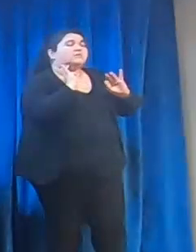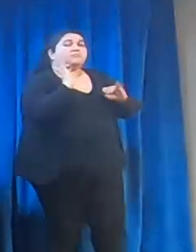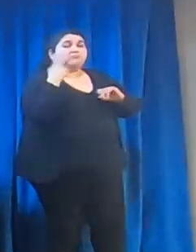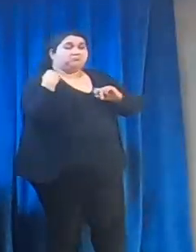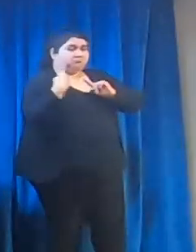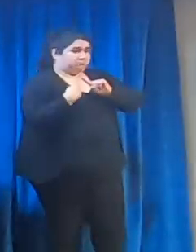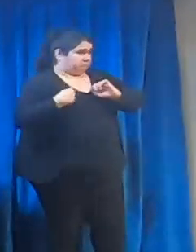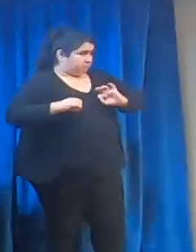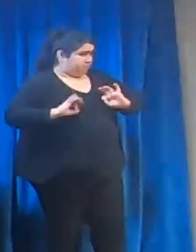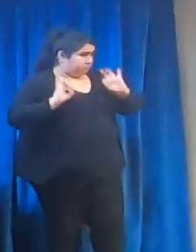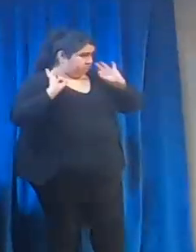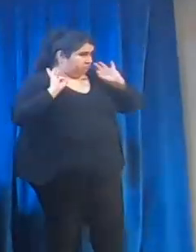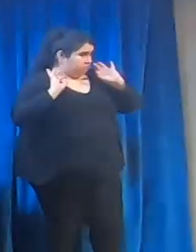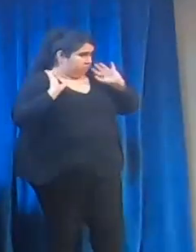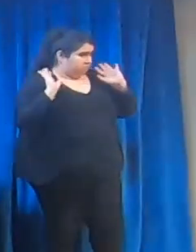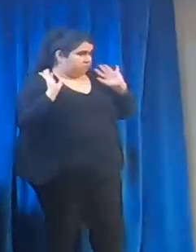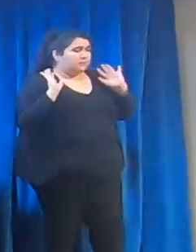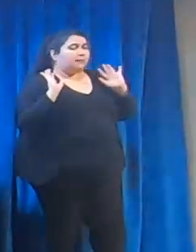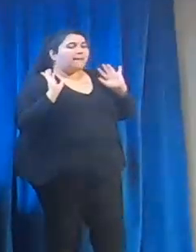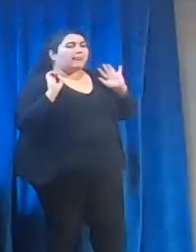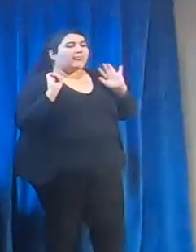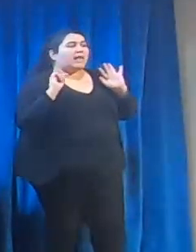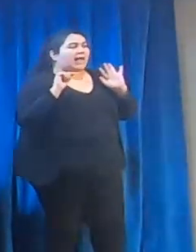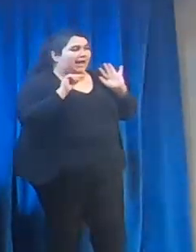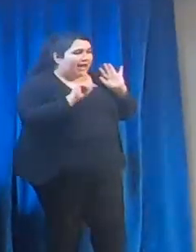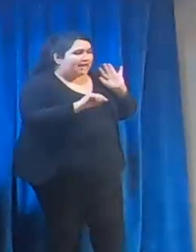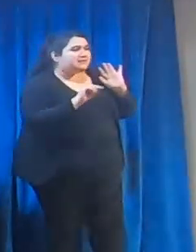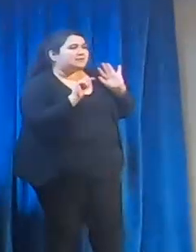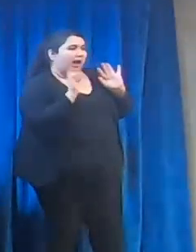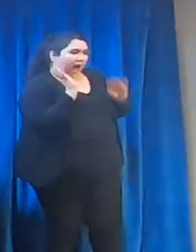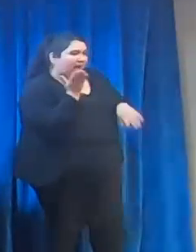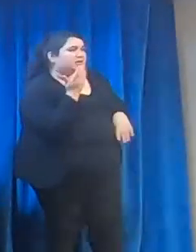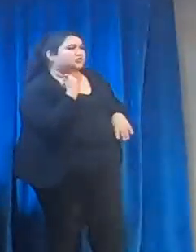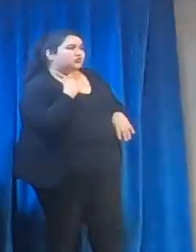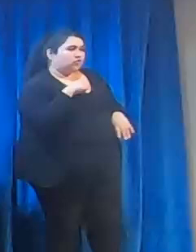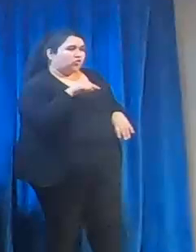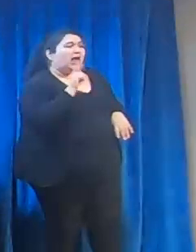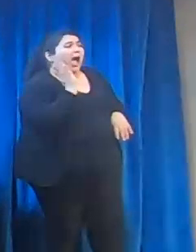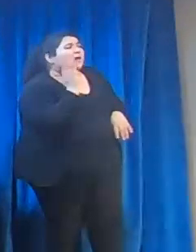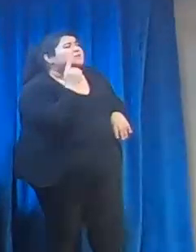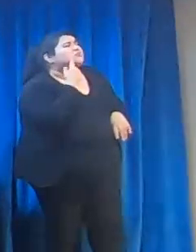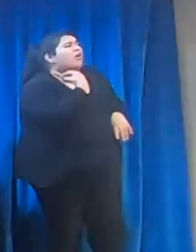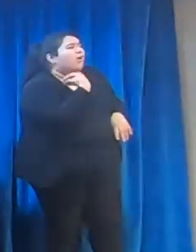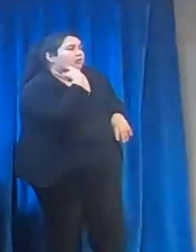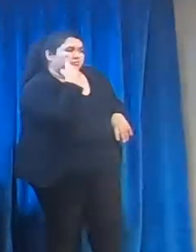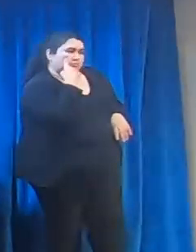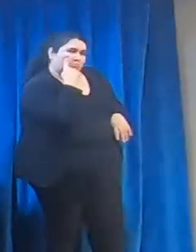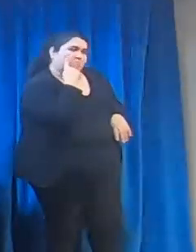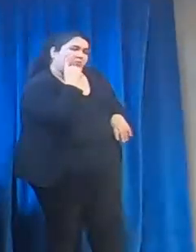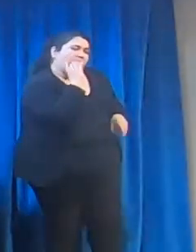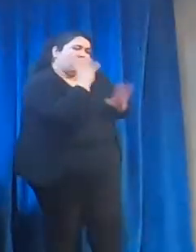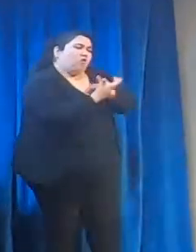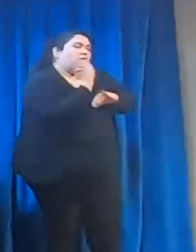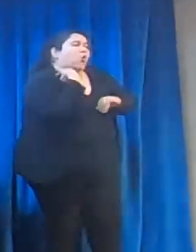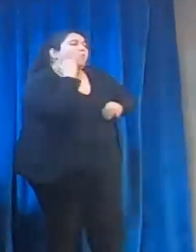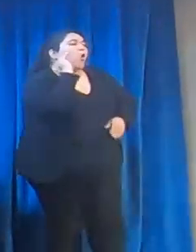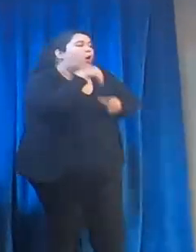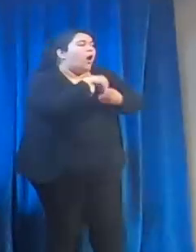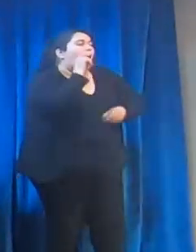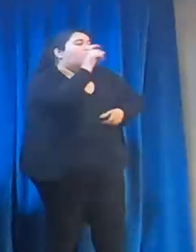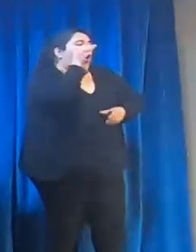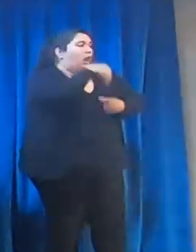conmigo, esa no es transgresión, acabo de aprender, sino que es violar un espacio tuyo, haría que yo me sienta